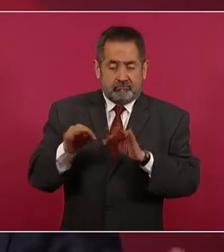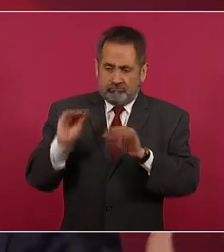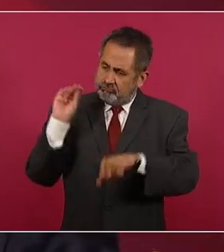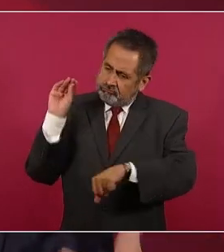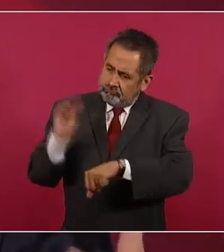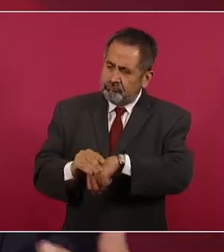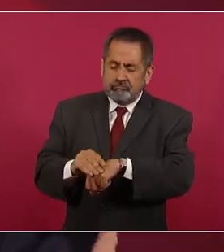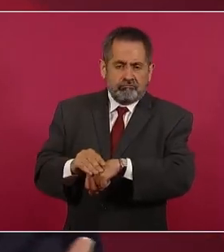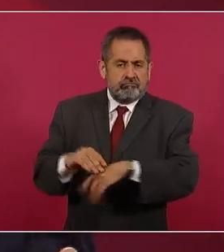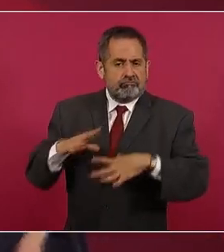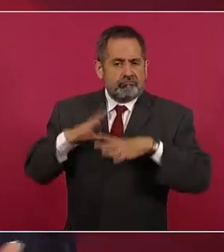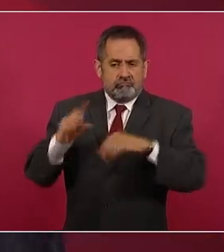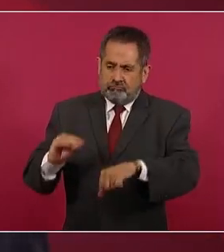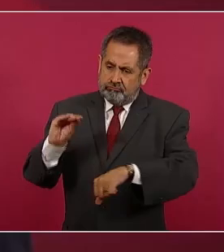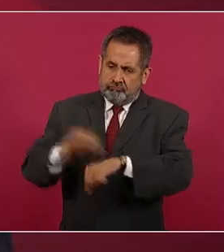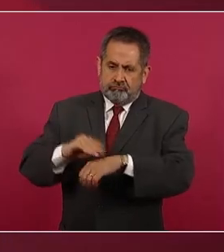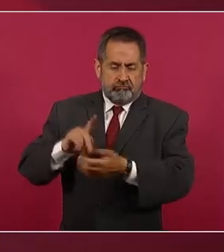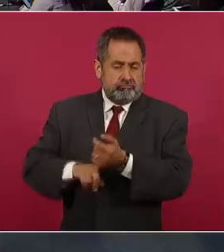tenerlo,